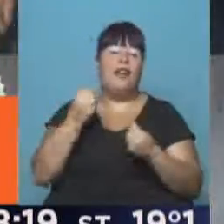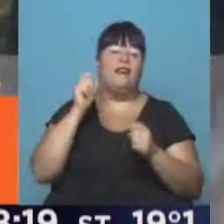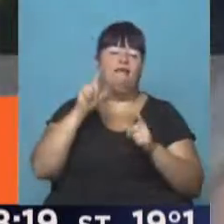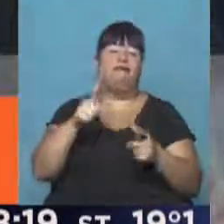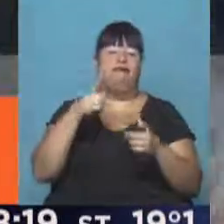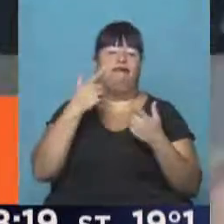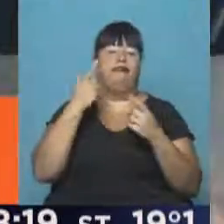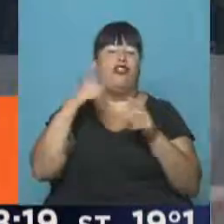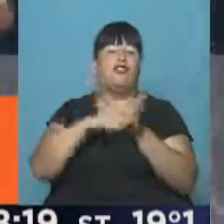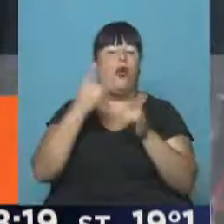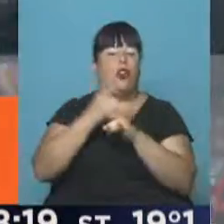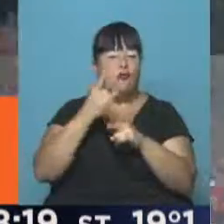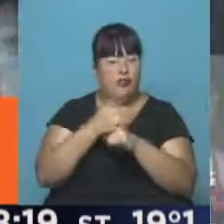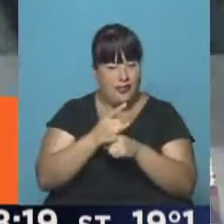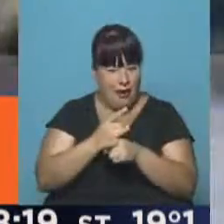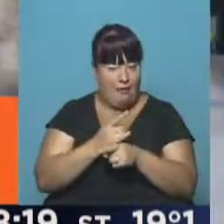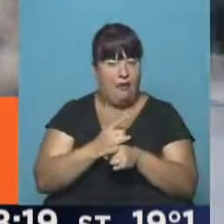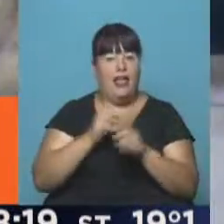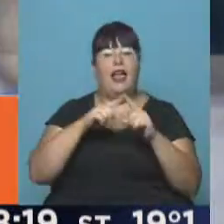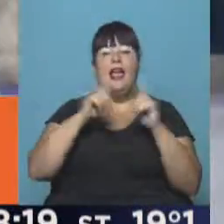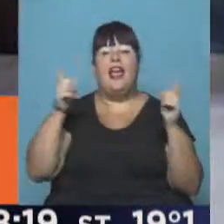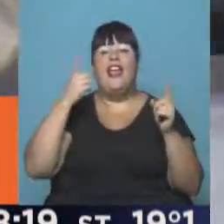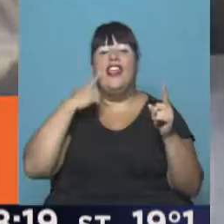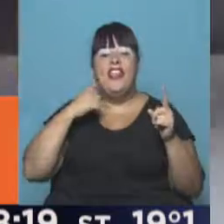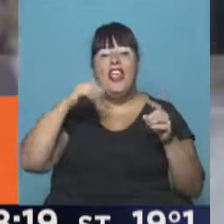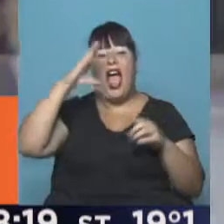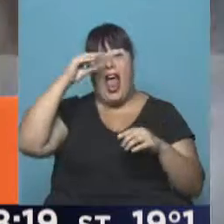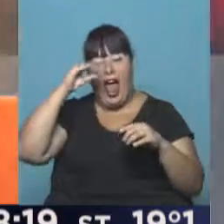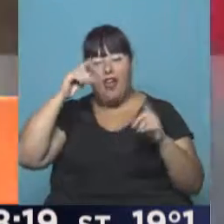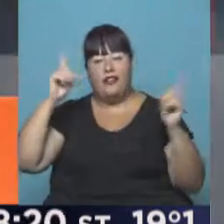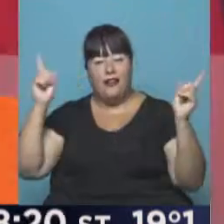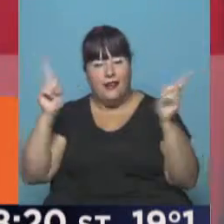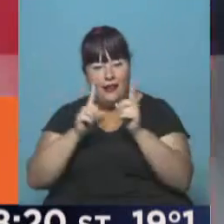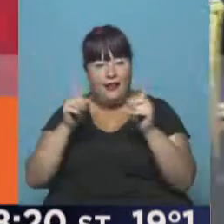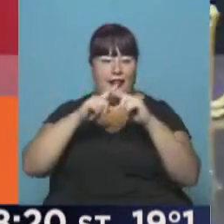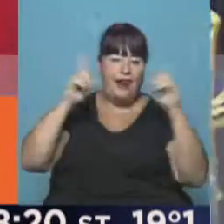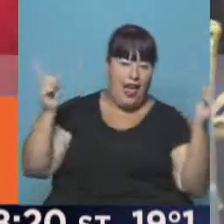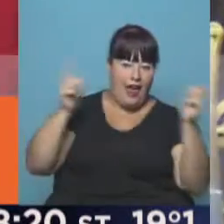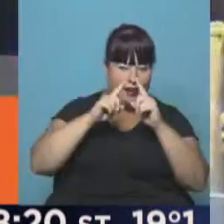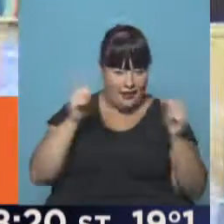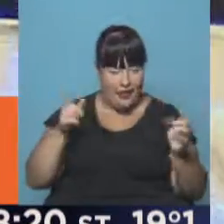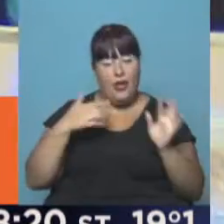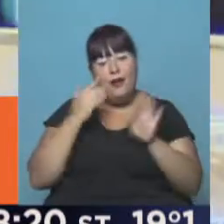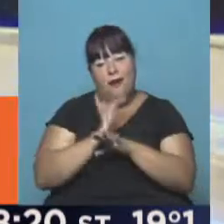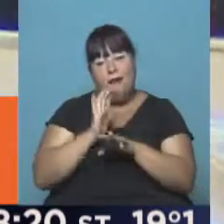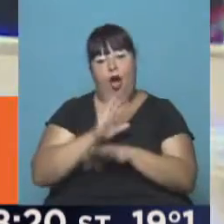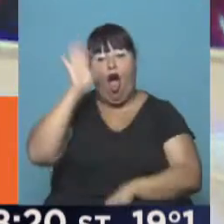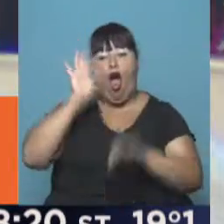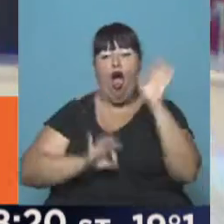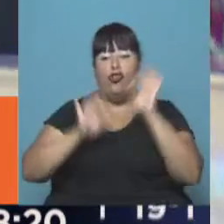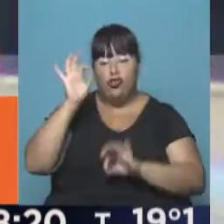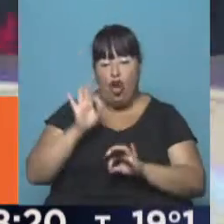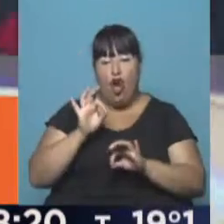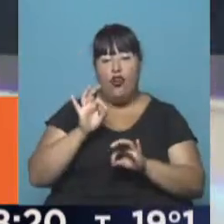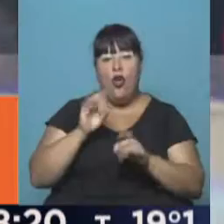típicas postales ciudadanas donde la duración de los días y las noches comienzan a variar. ¿Podríamos decir que el otoño